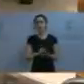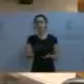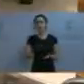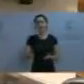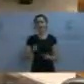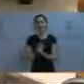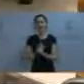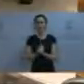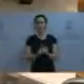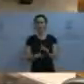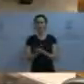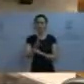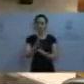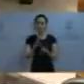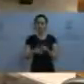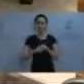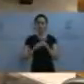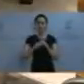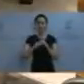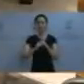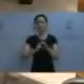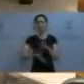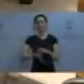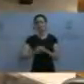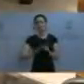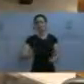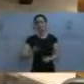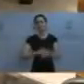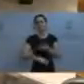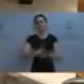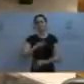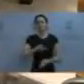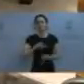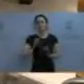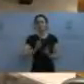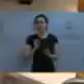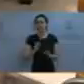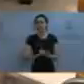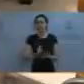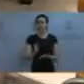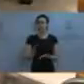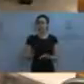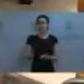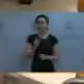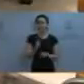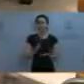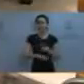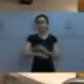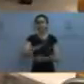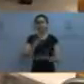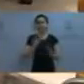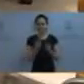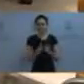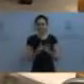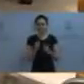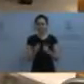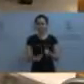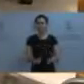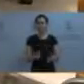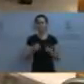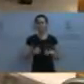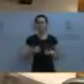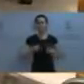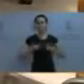desarrollo, ayudas al mantenimiento de empleo de personas con discapacidad, ayudas a la contratación de trabajadores con discapacidad en el mercado